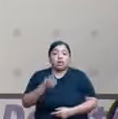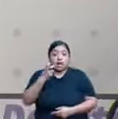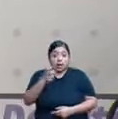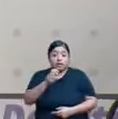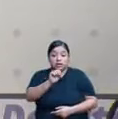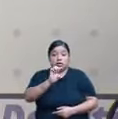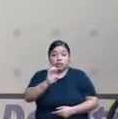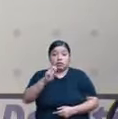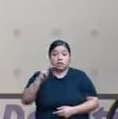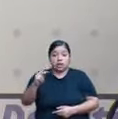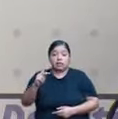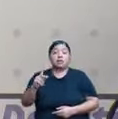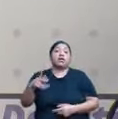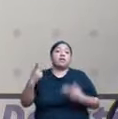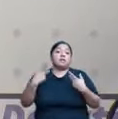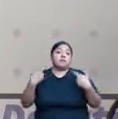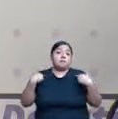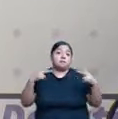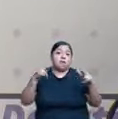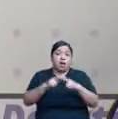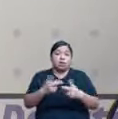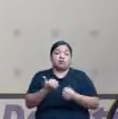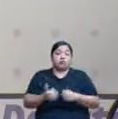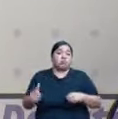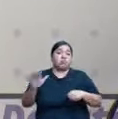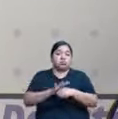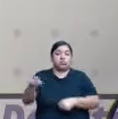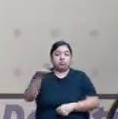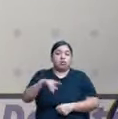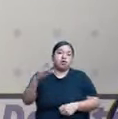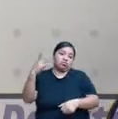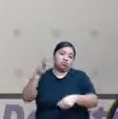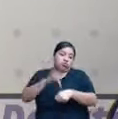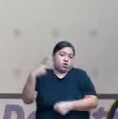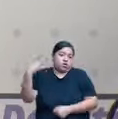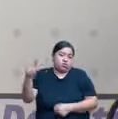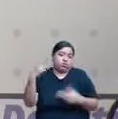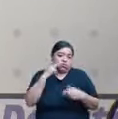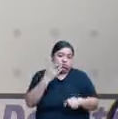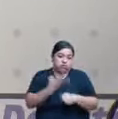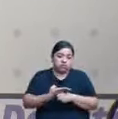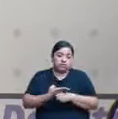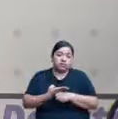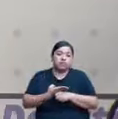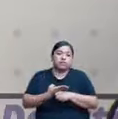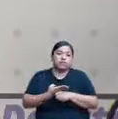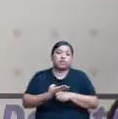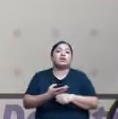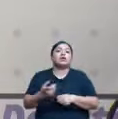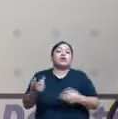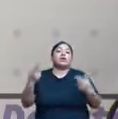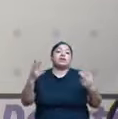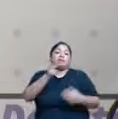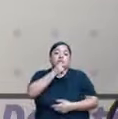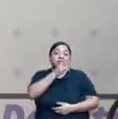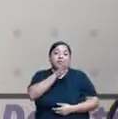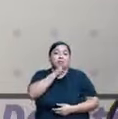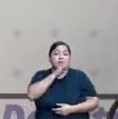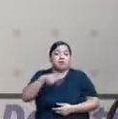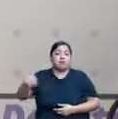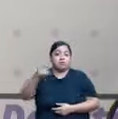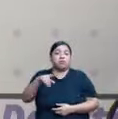a la SEP el tema del personal docente administrativo y de apoyo. La infraestructura escolar está a cargo de los padres de familia, coadyuvaremos